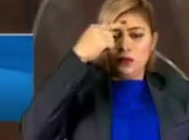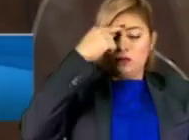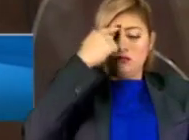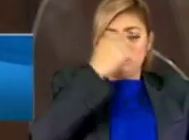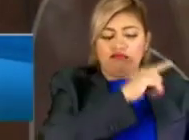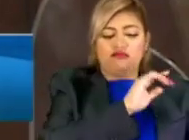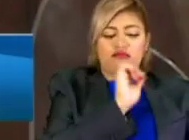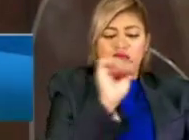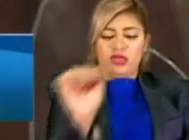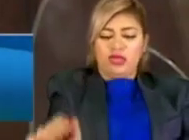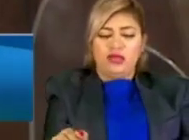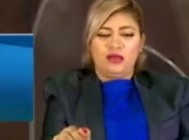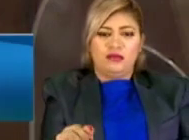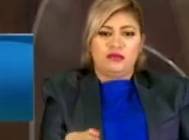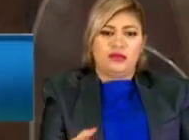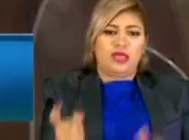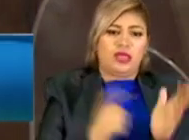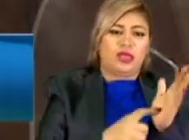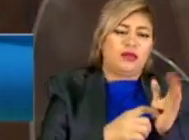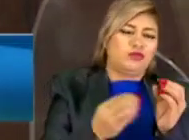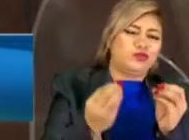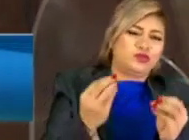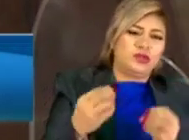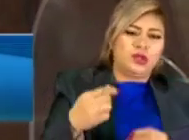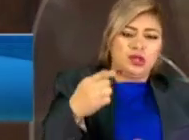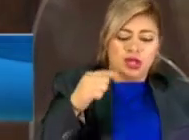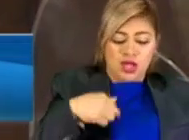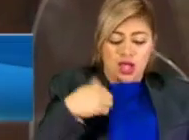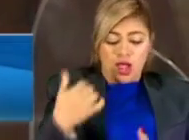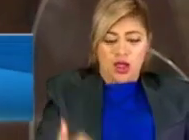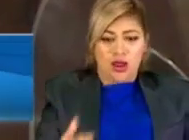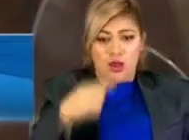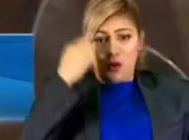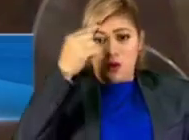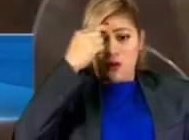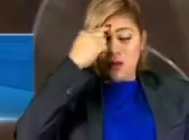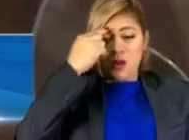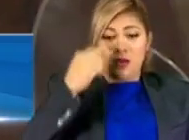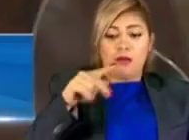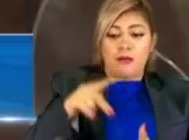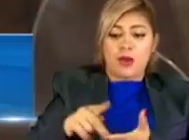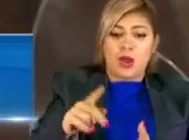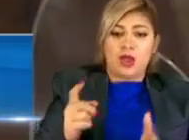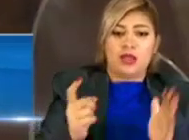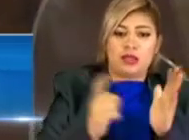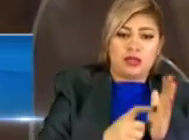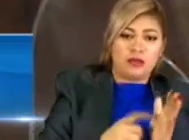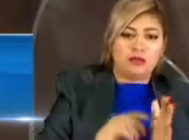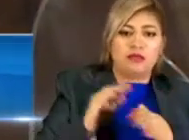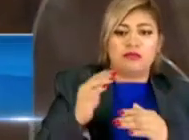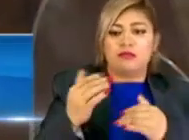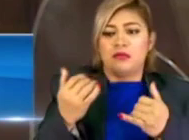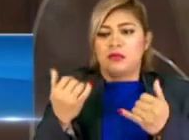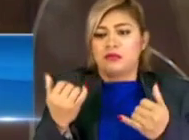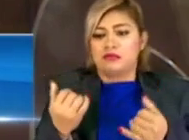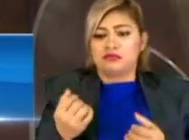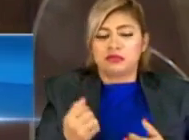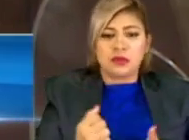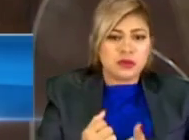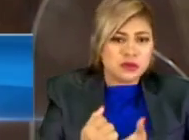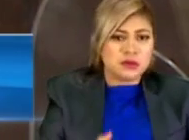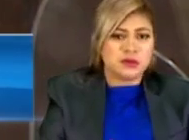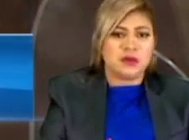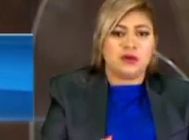abandonado o no habían concluido. Ahora voy a referirme